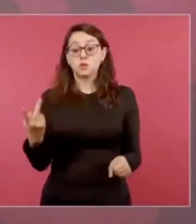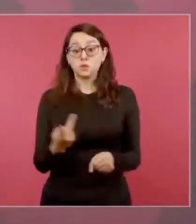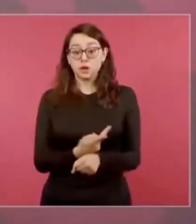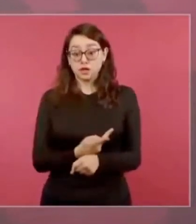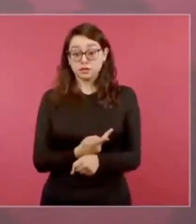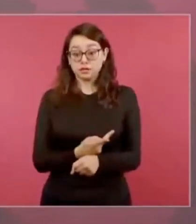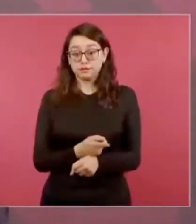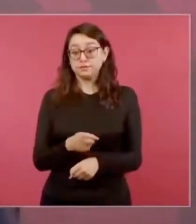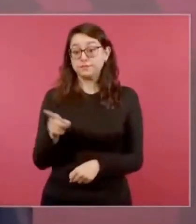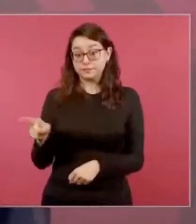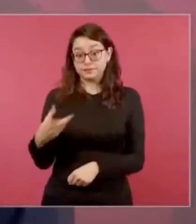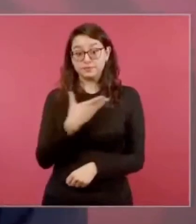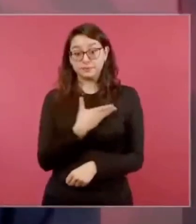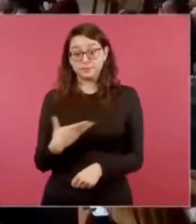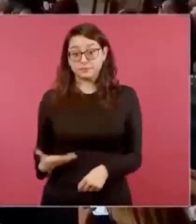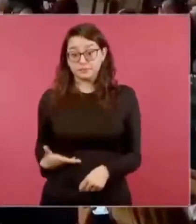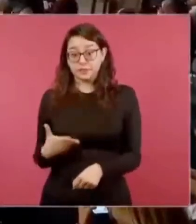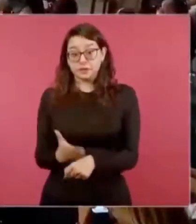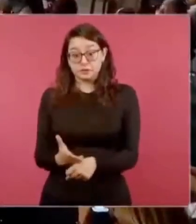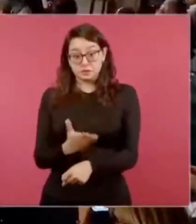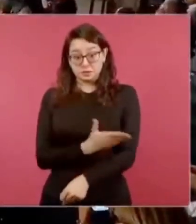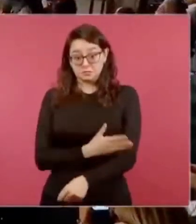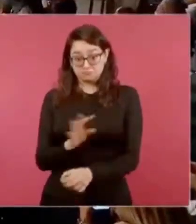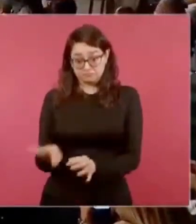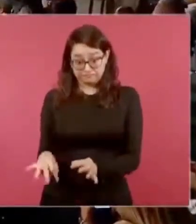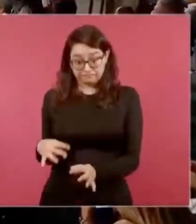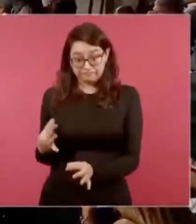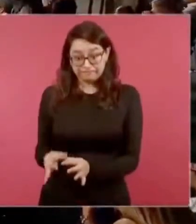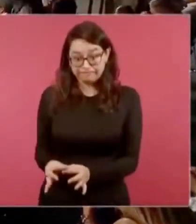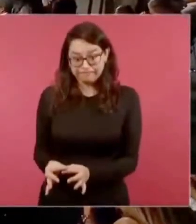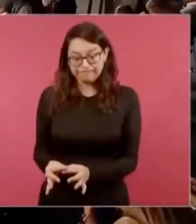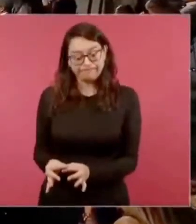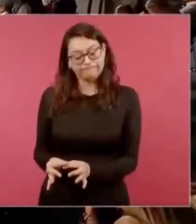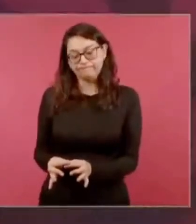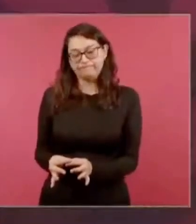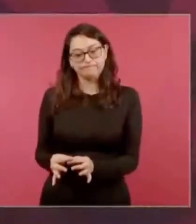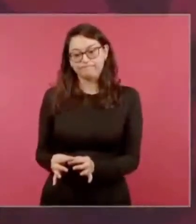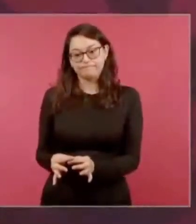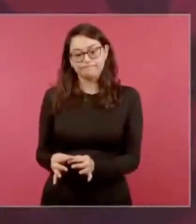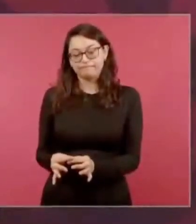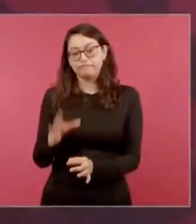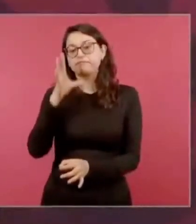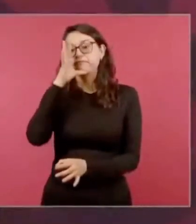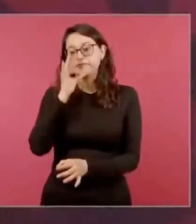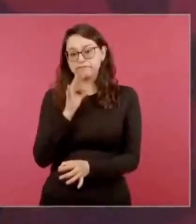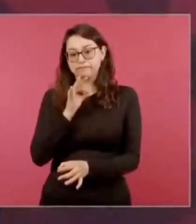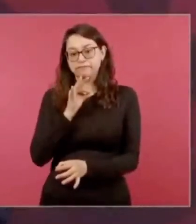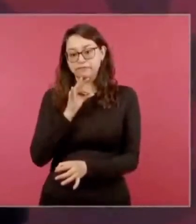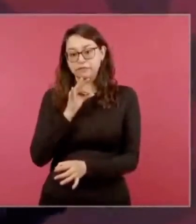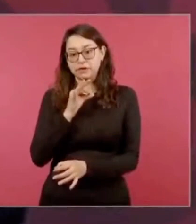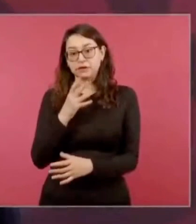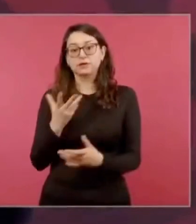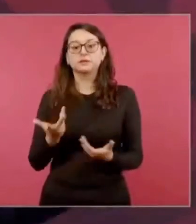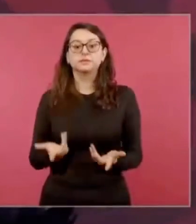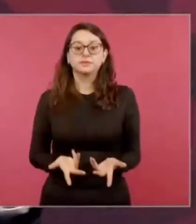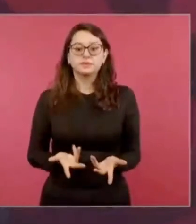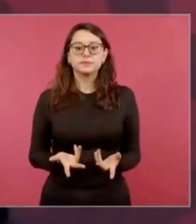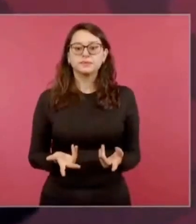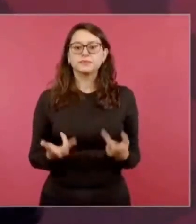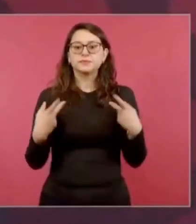esa demanda no se cumple y empiezan a buscar